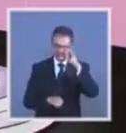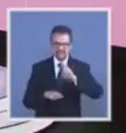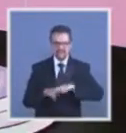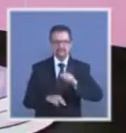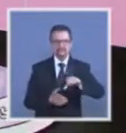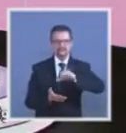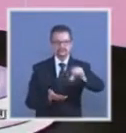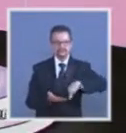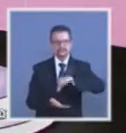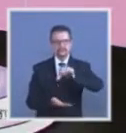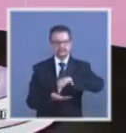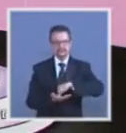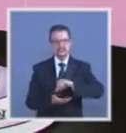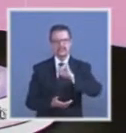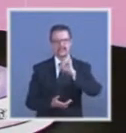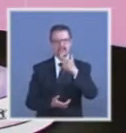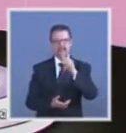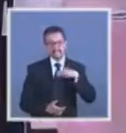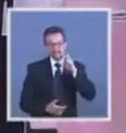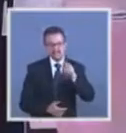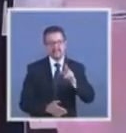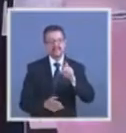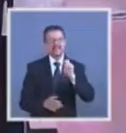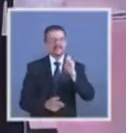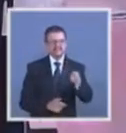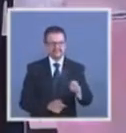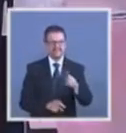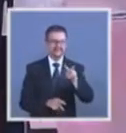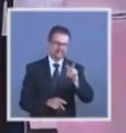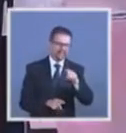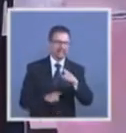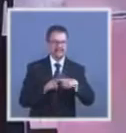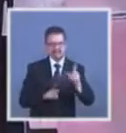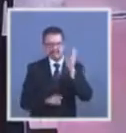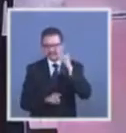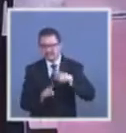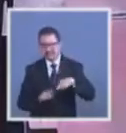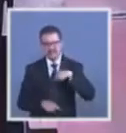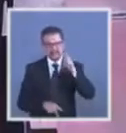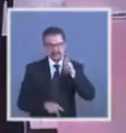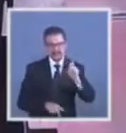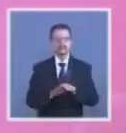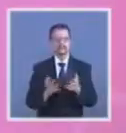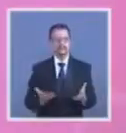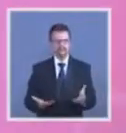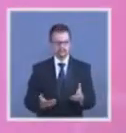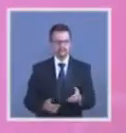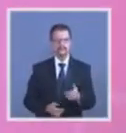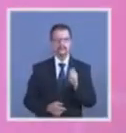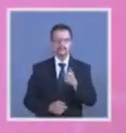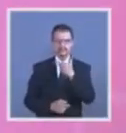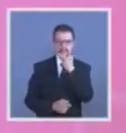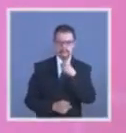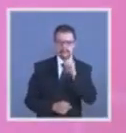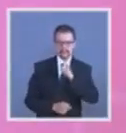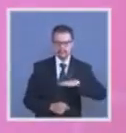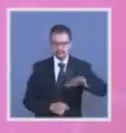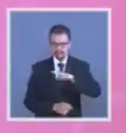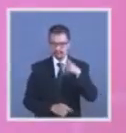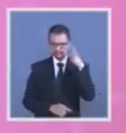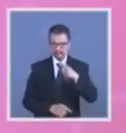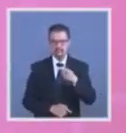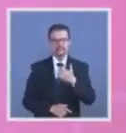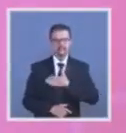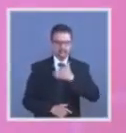Los candidatos a la gubernatura de Puebla externaron sus principales propuestas en el debate 2019. El candidato por la coalición Juntos